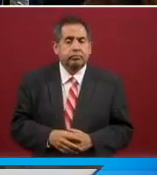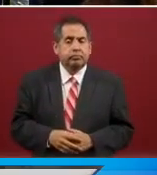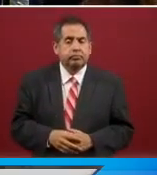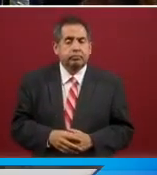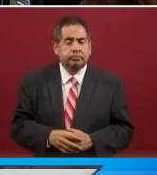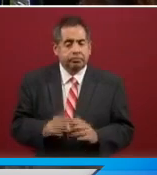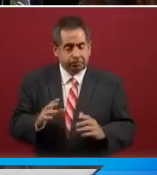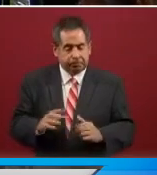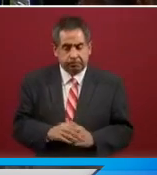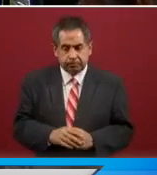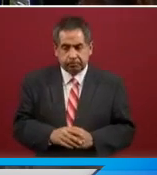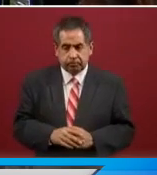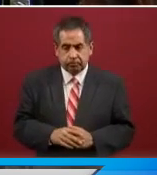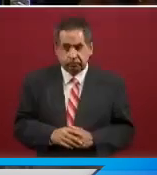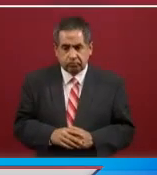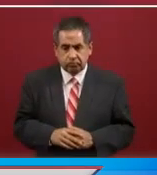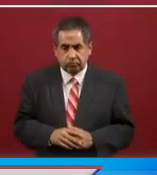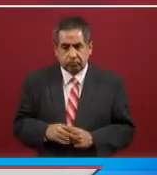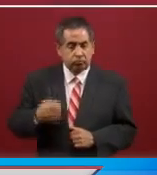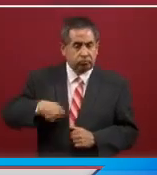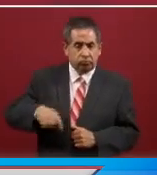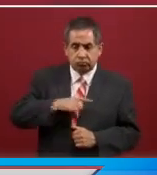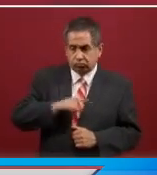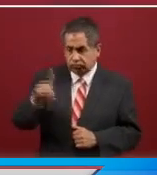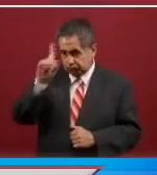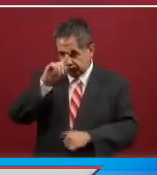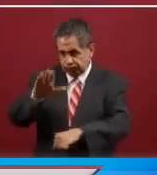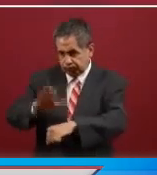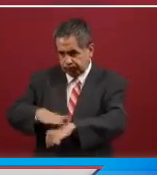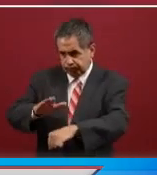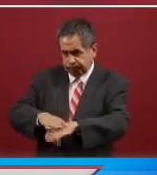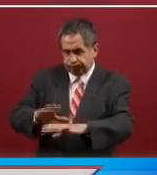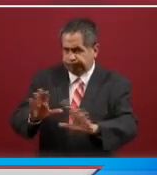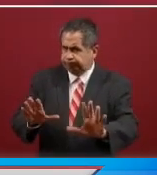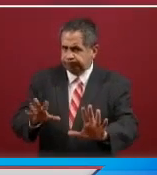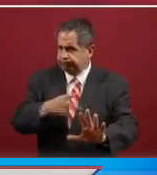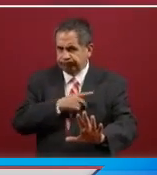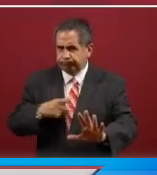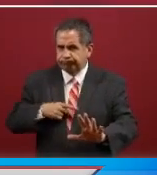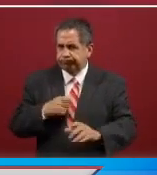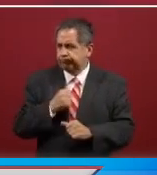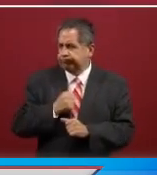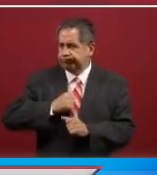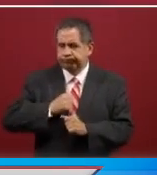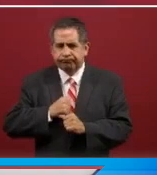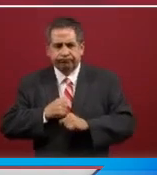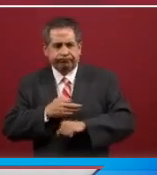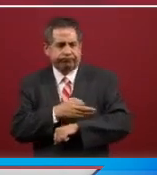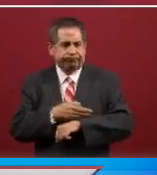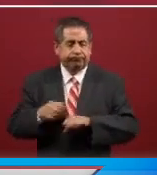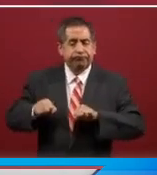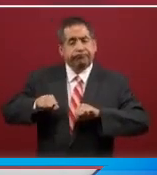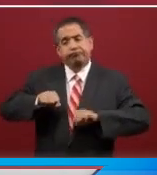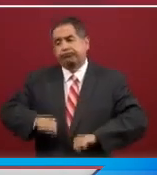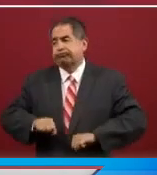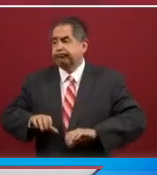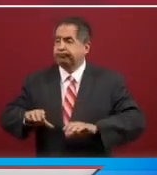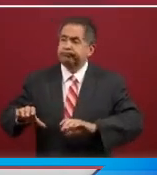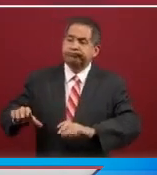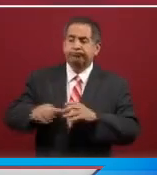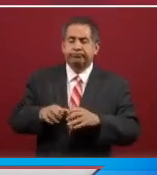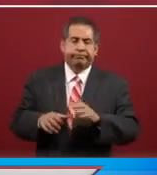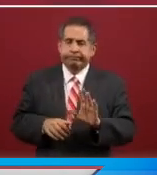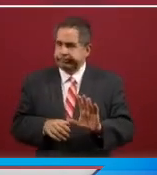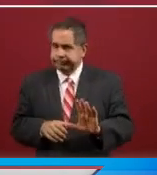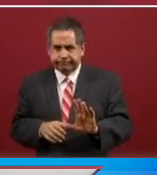Nepotismo en Veracruz. Estamos recomendando que no haya nepotismo. Se recomienda no incurrir en prácticas del pasado, basta de nepotismo,